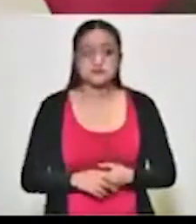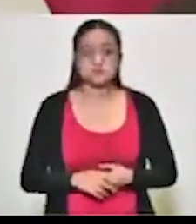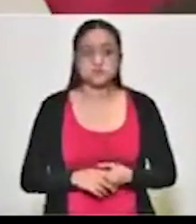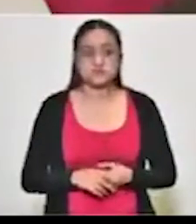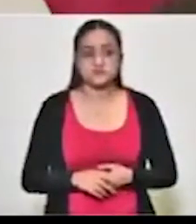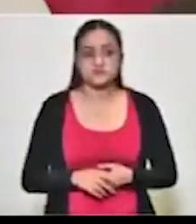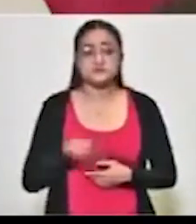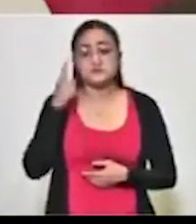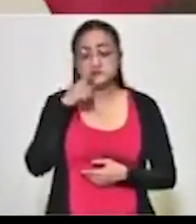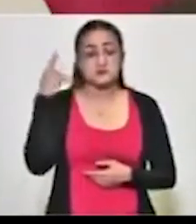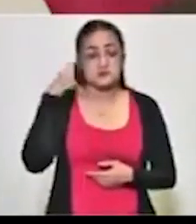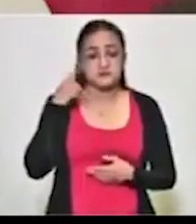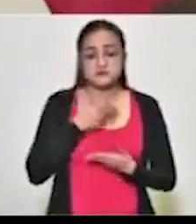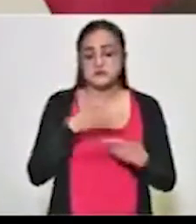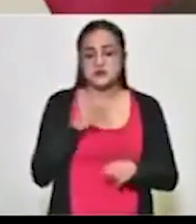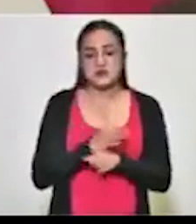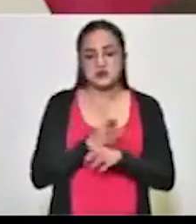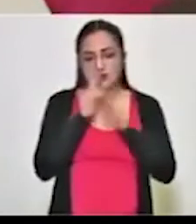Son de los poblanos.